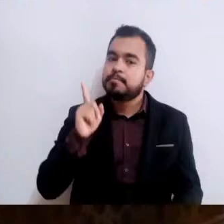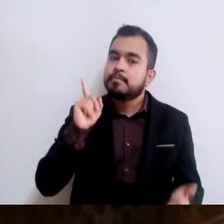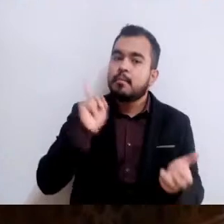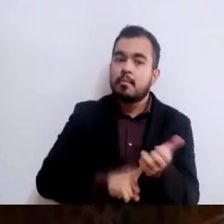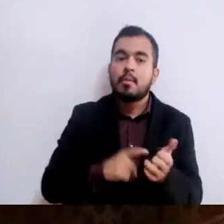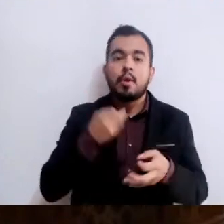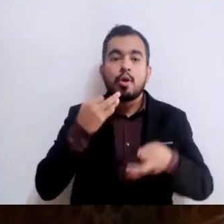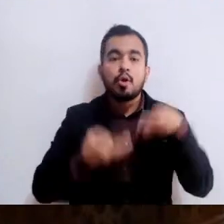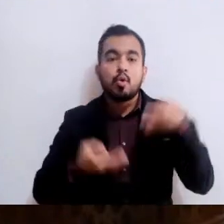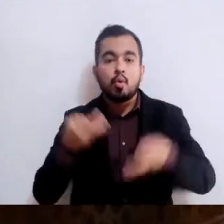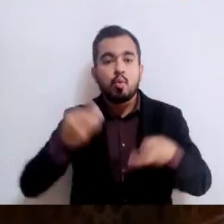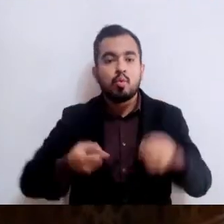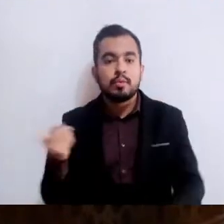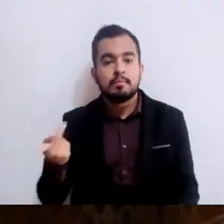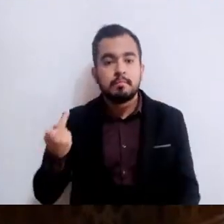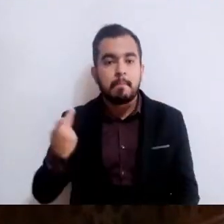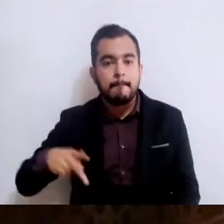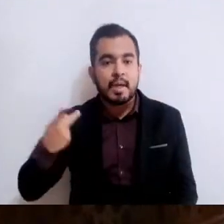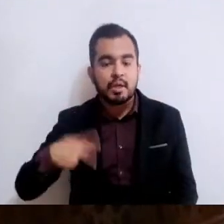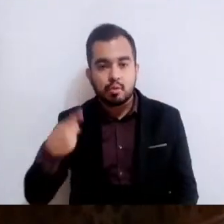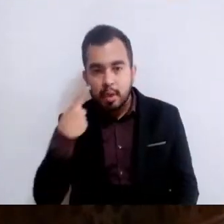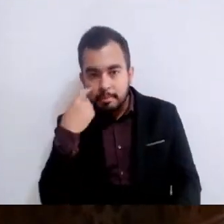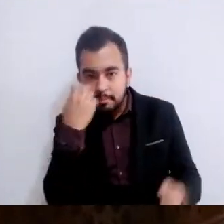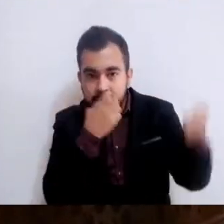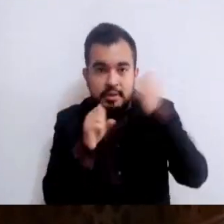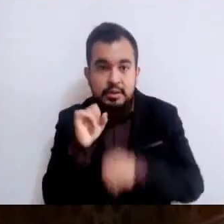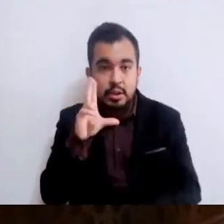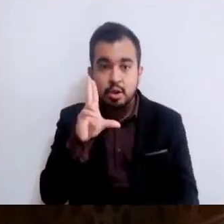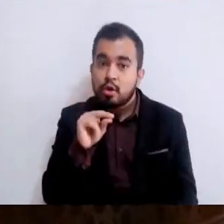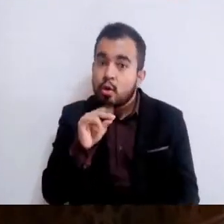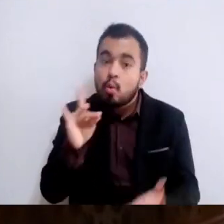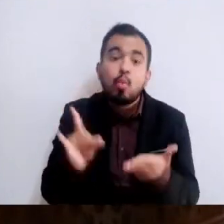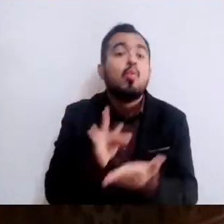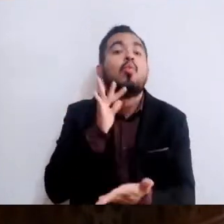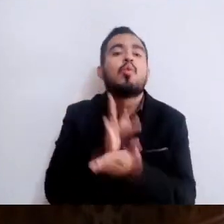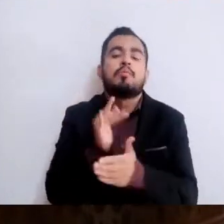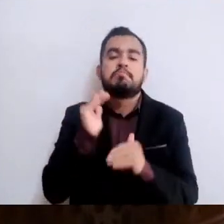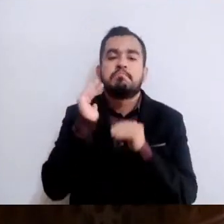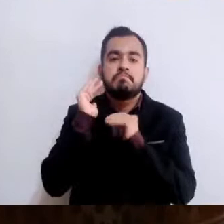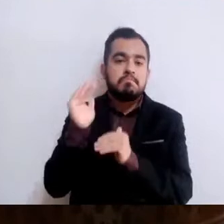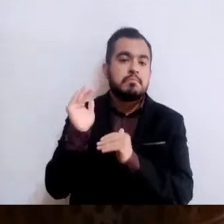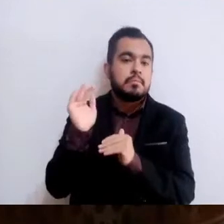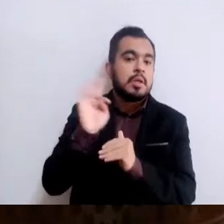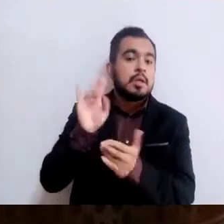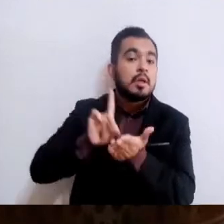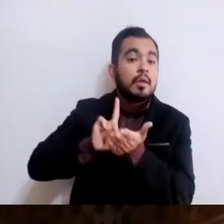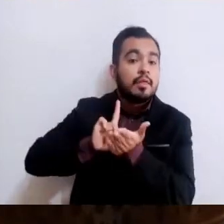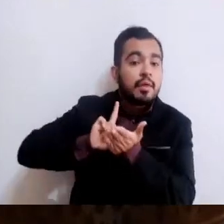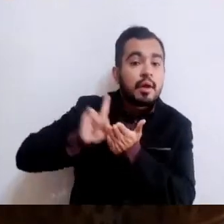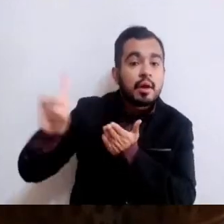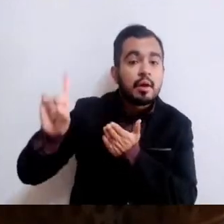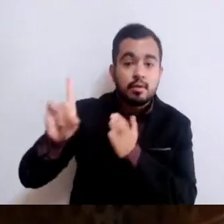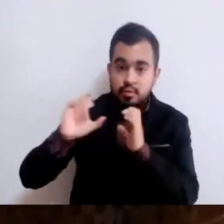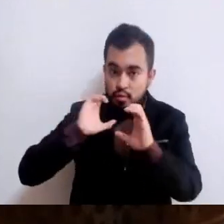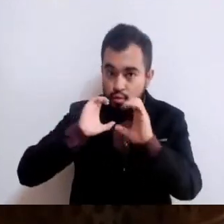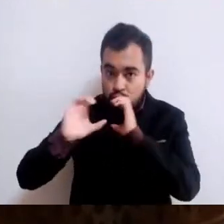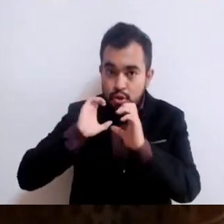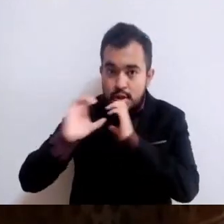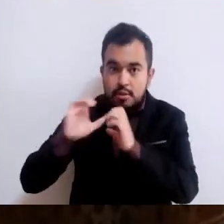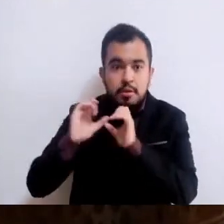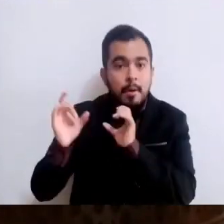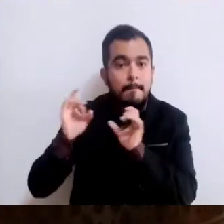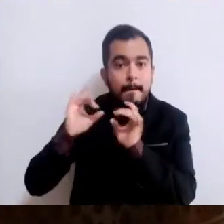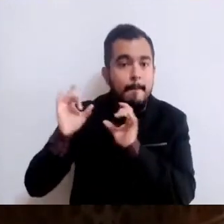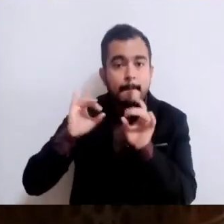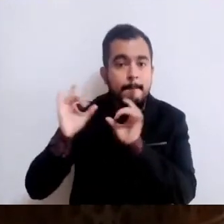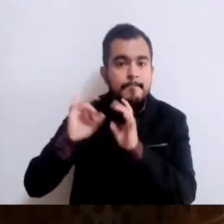como ya se ha mencionado. Solo se limitará y ampliará el derecho de la comunicación fluida, ya que se